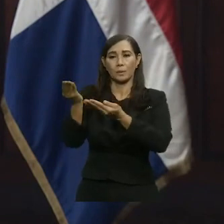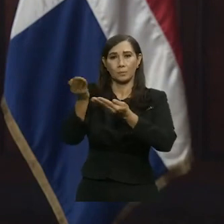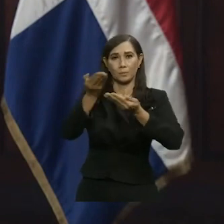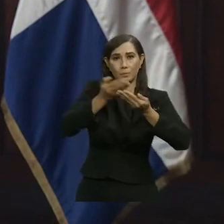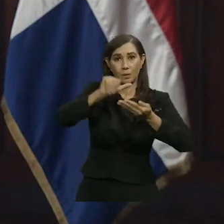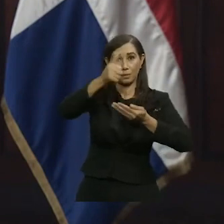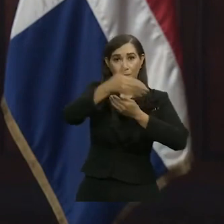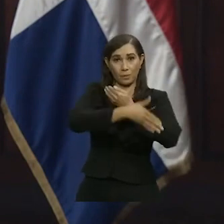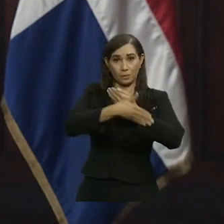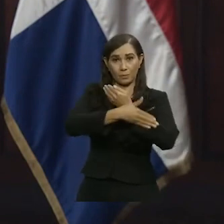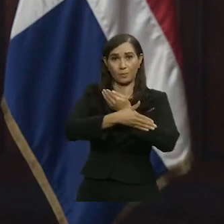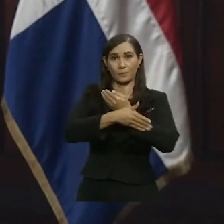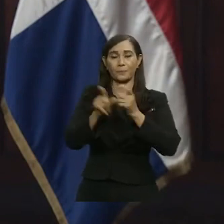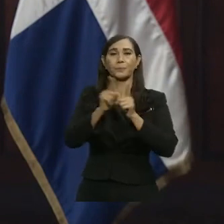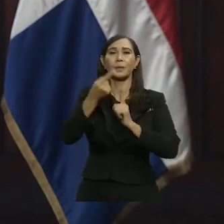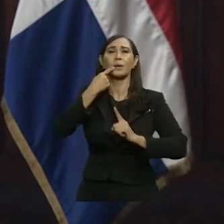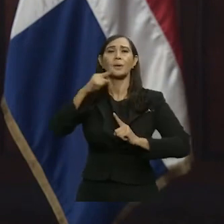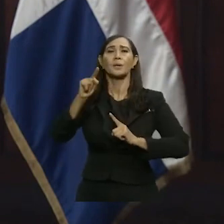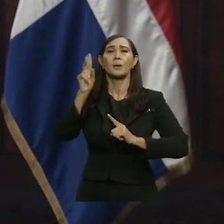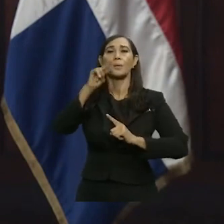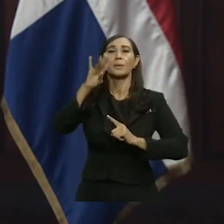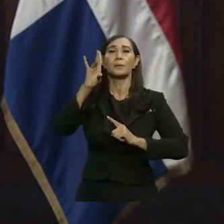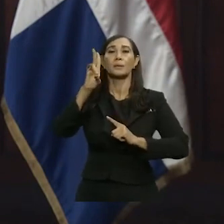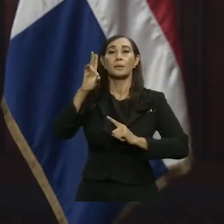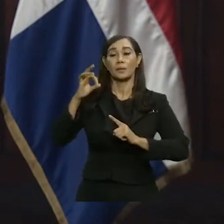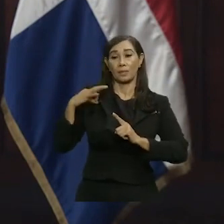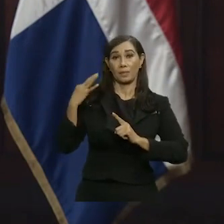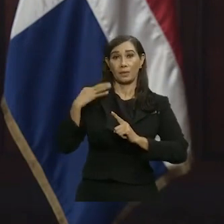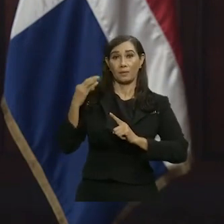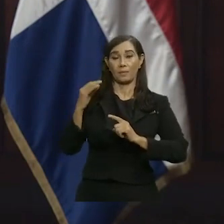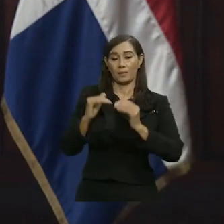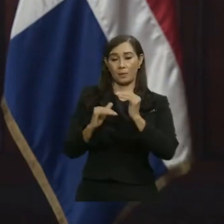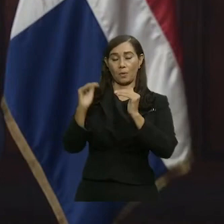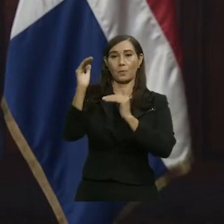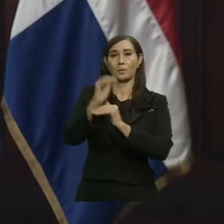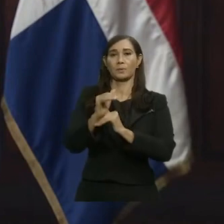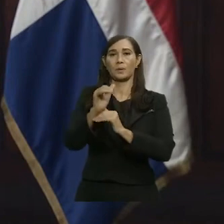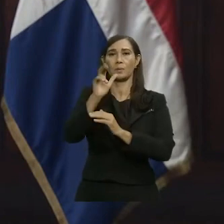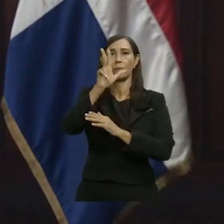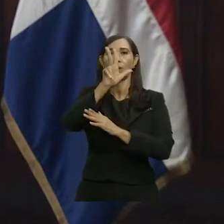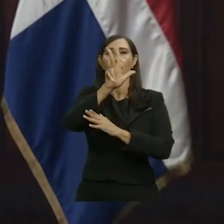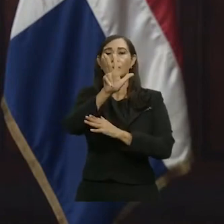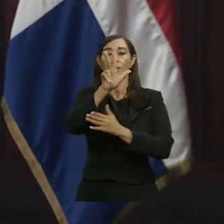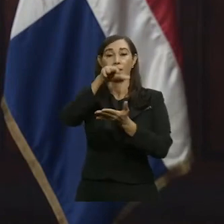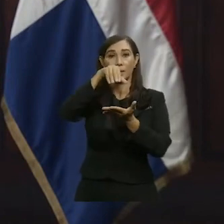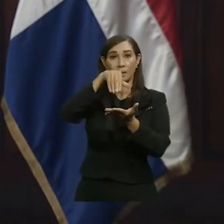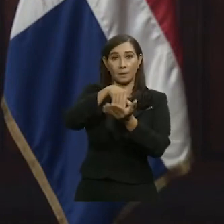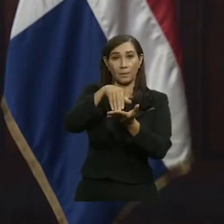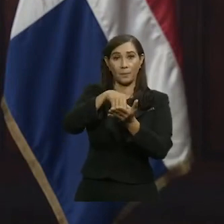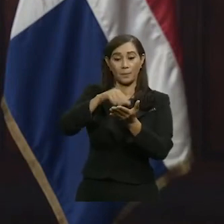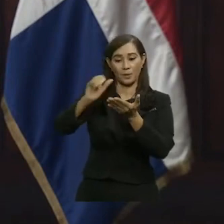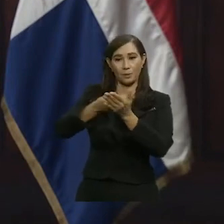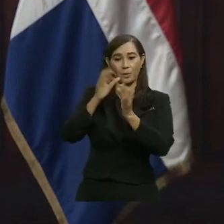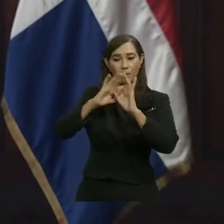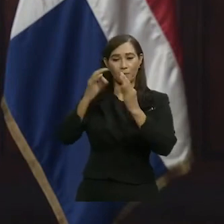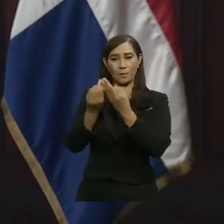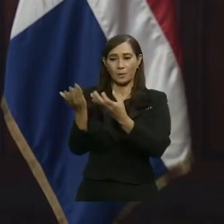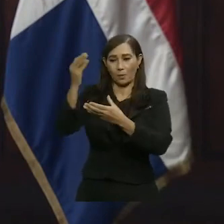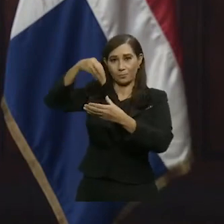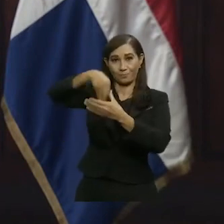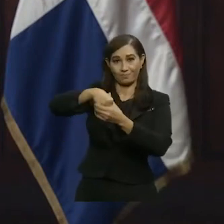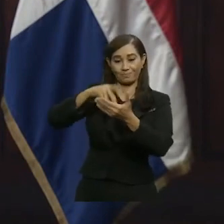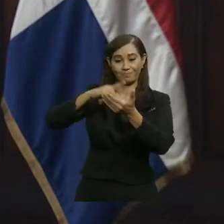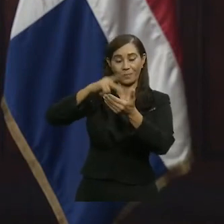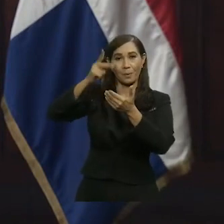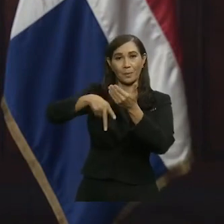el pasado 27 de febrero el aumento en más de 300.000 nuevas familias en el programa Supérate y hemos aumentado